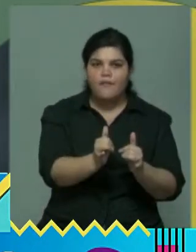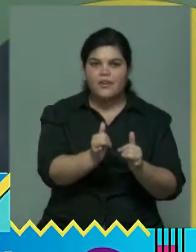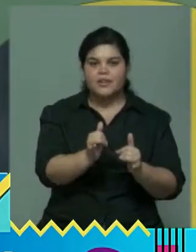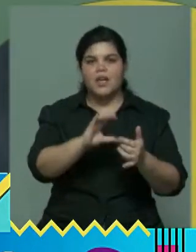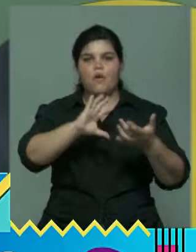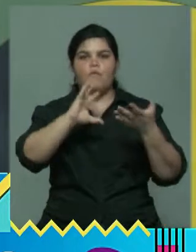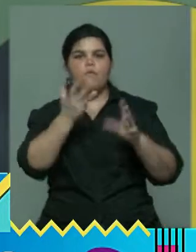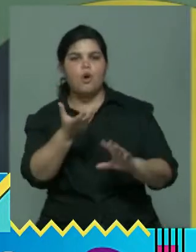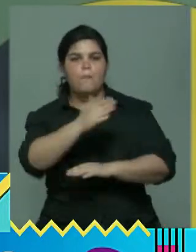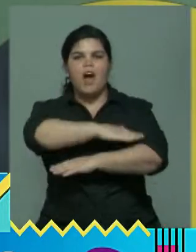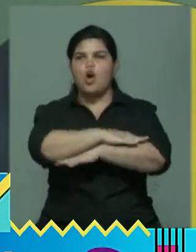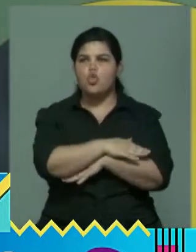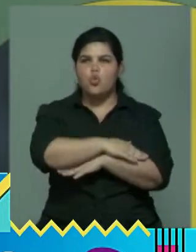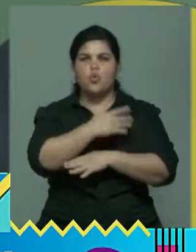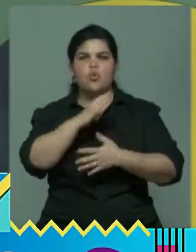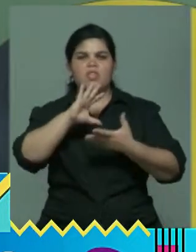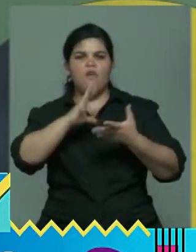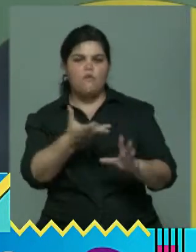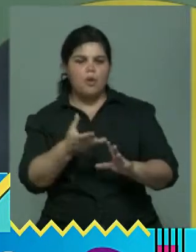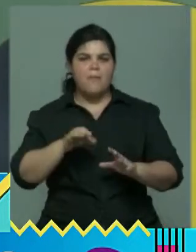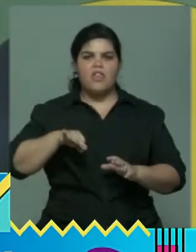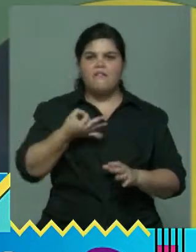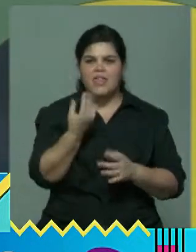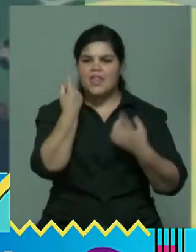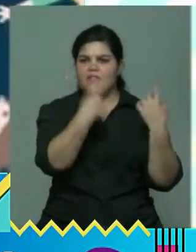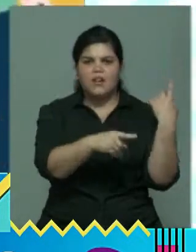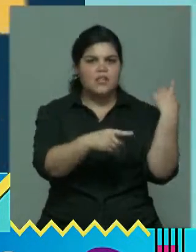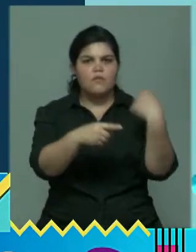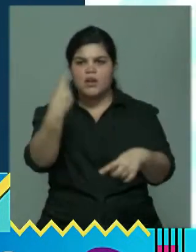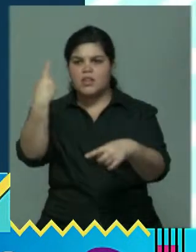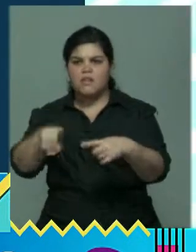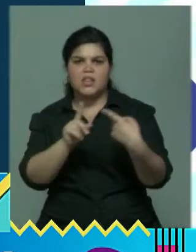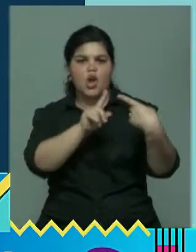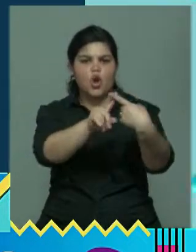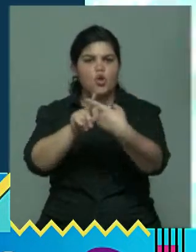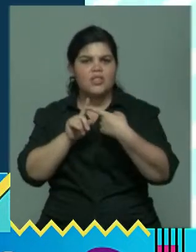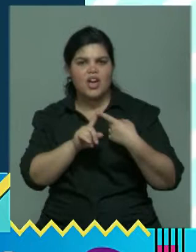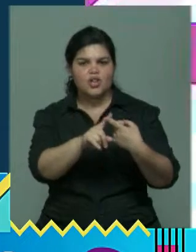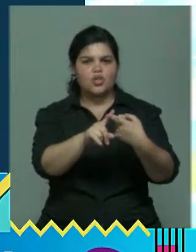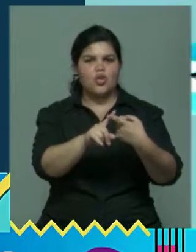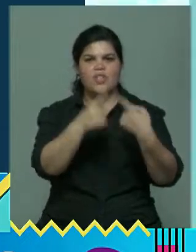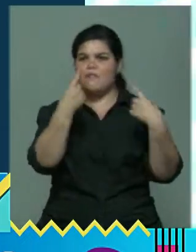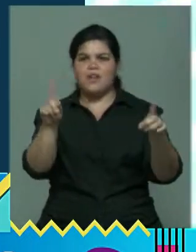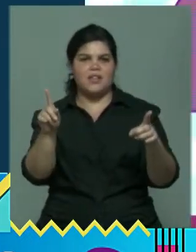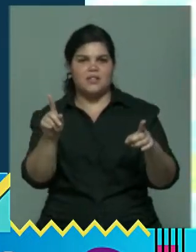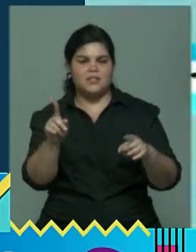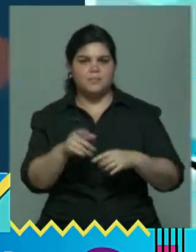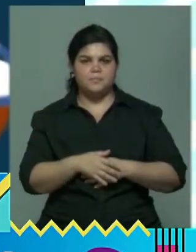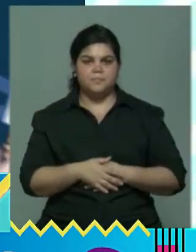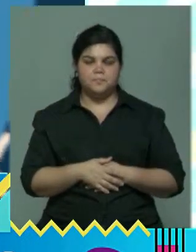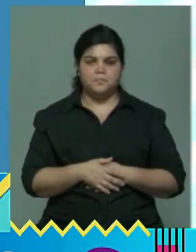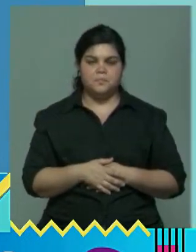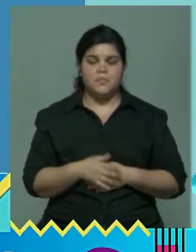otra actitud y otra manera de vivir la vida y de relacionarse con las personas, con los demás, digamos. Y me